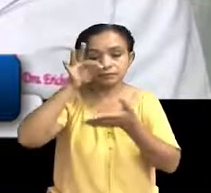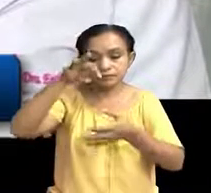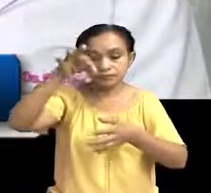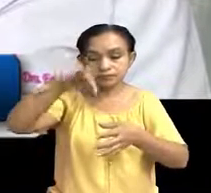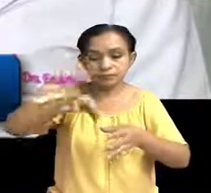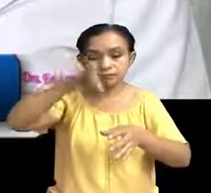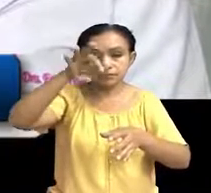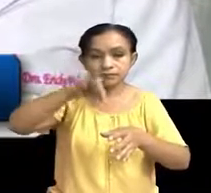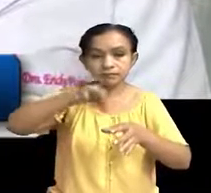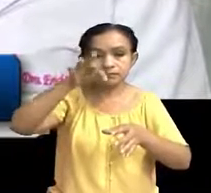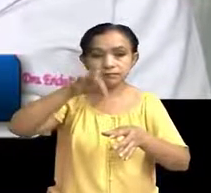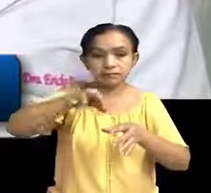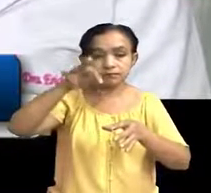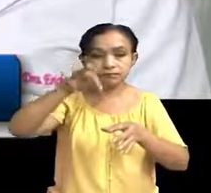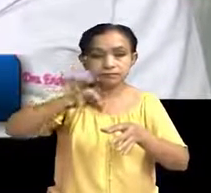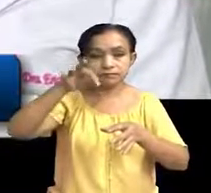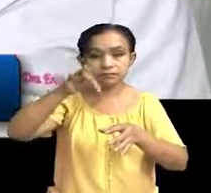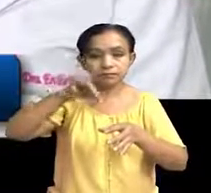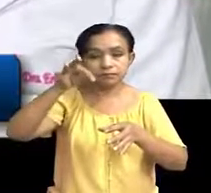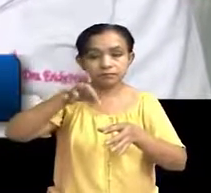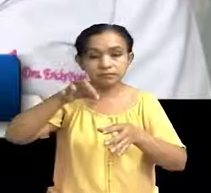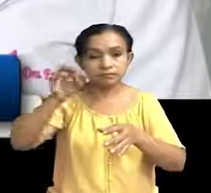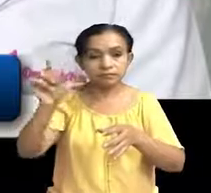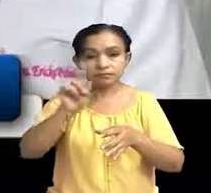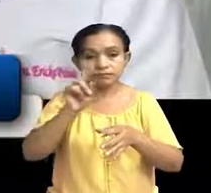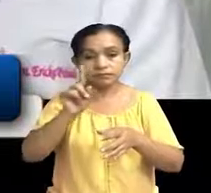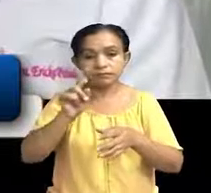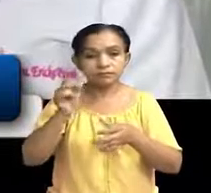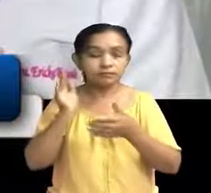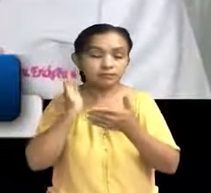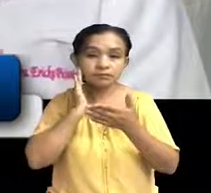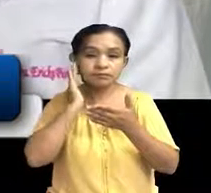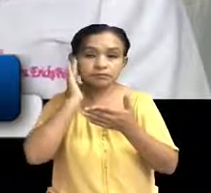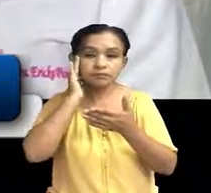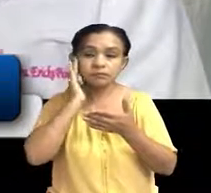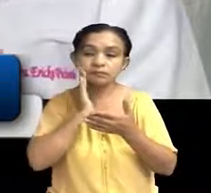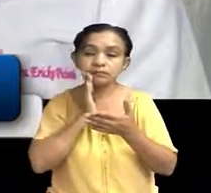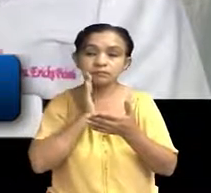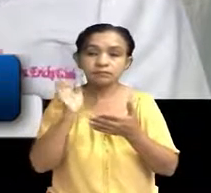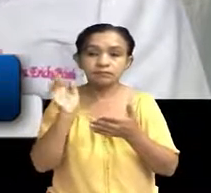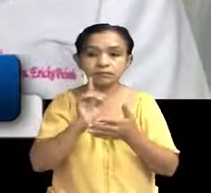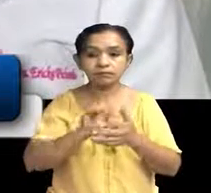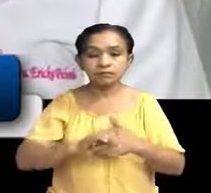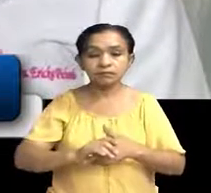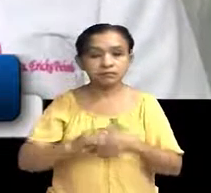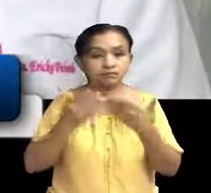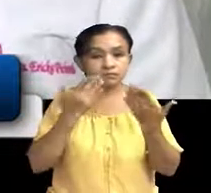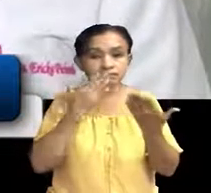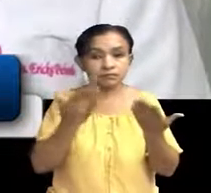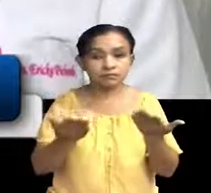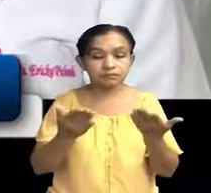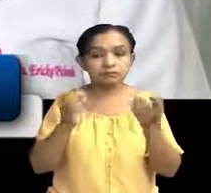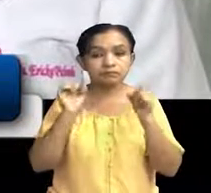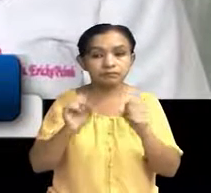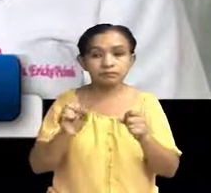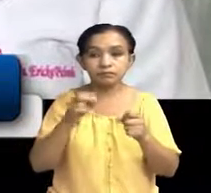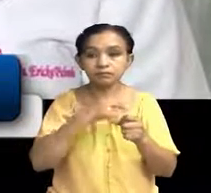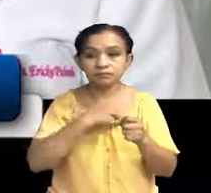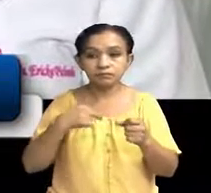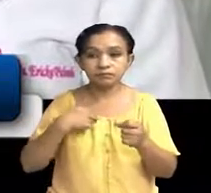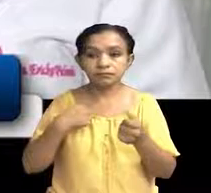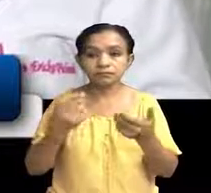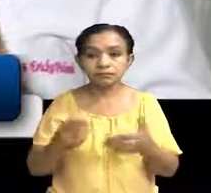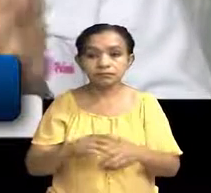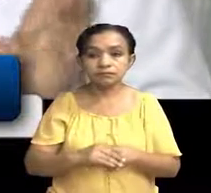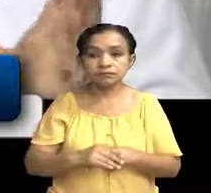infusión. ¿Ninguno se puede aplicar en la parte de la parte afectada de la cara? Bueno, se pueden hacer